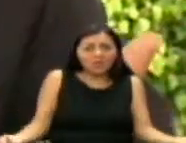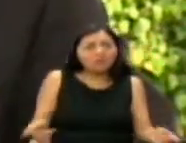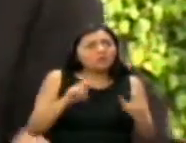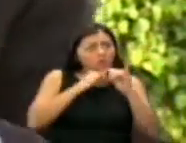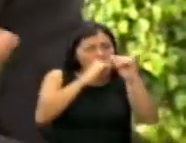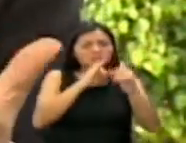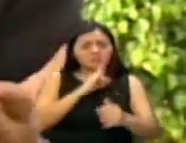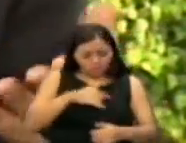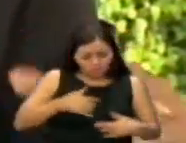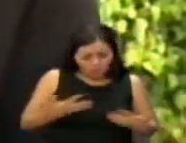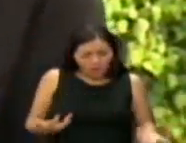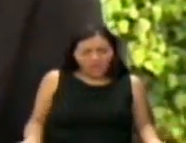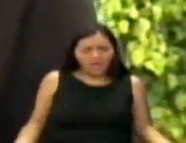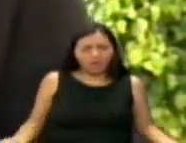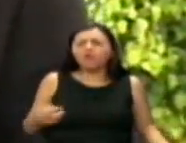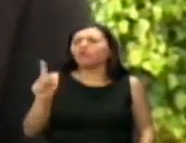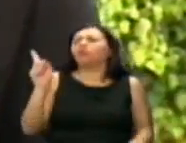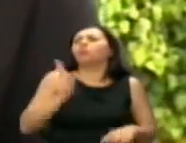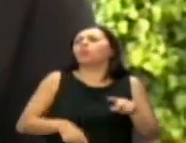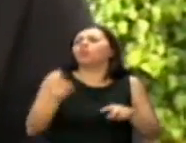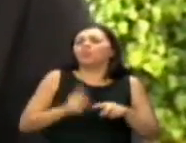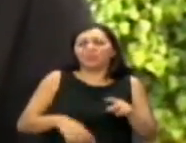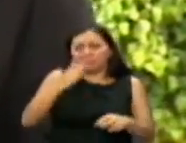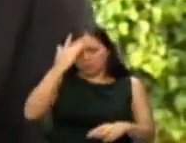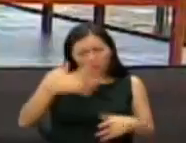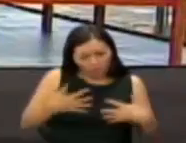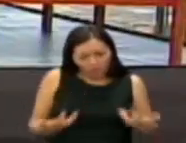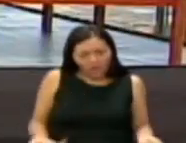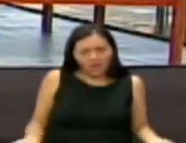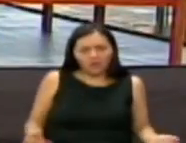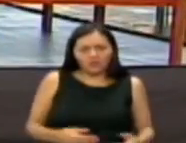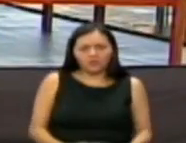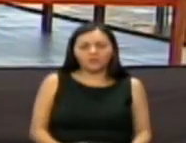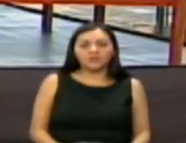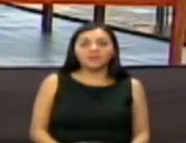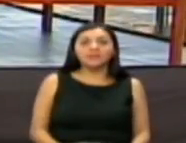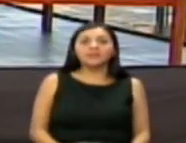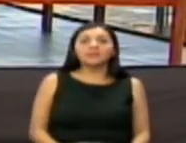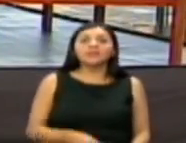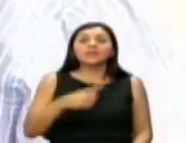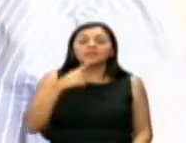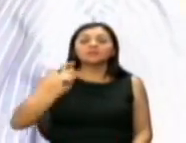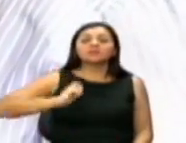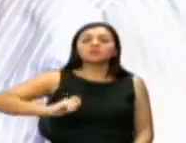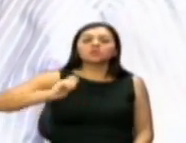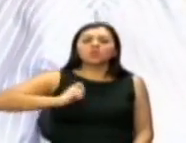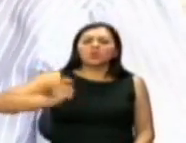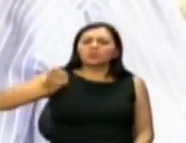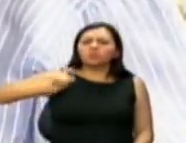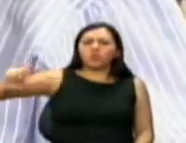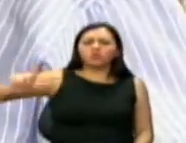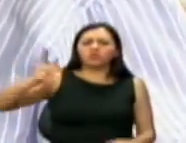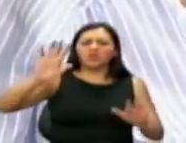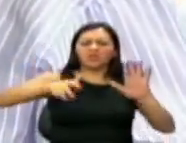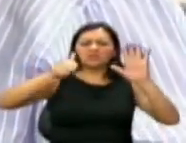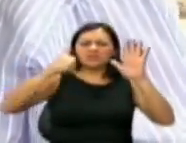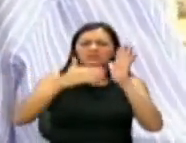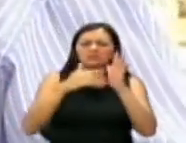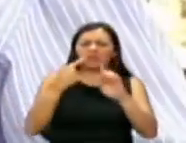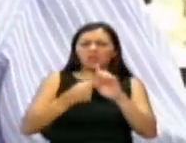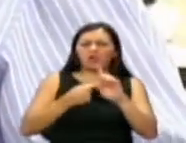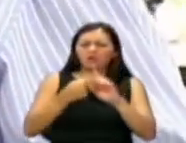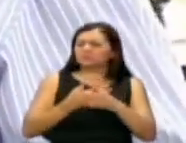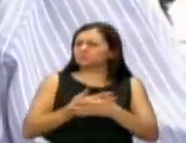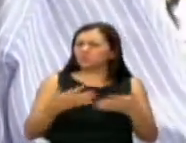mundial a su vez, es necesario hacer aquello. Se ha cuestionado los salarios de los docentes de la Universidad IHH. Usted no